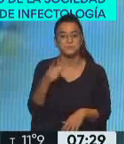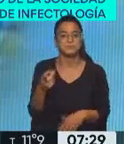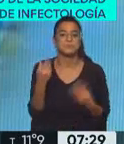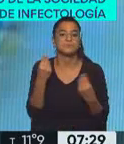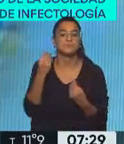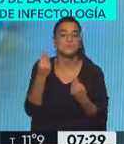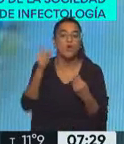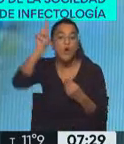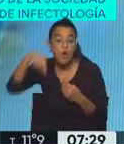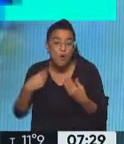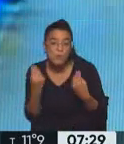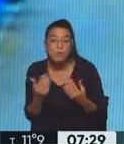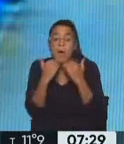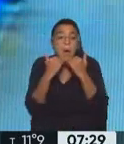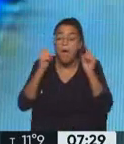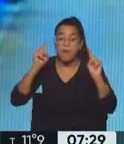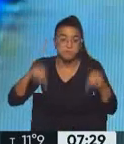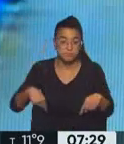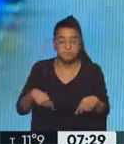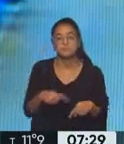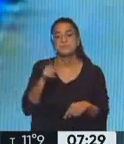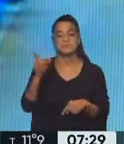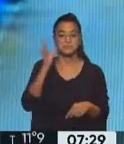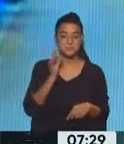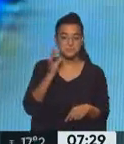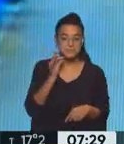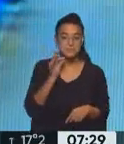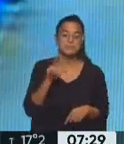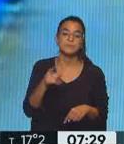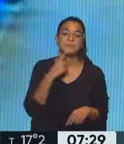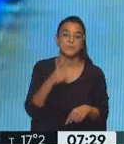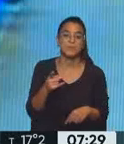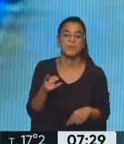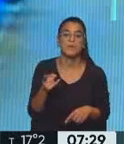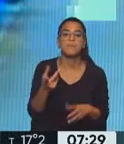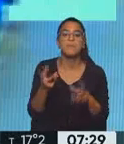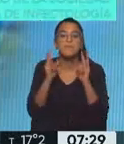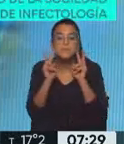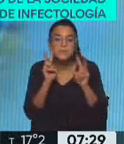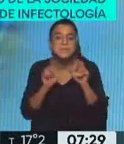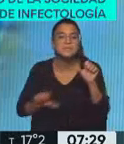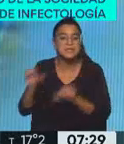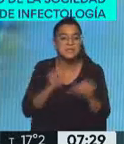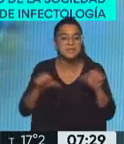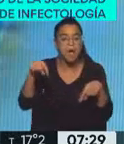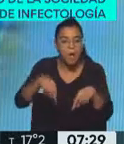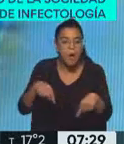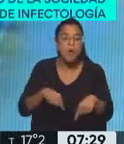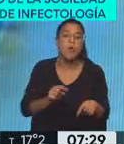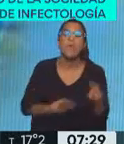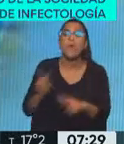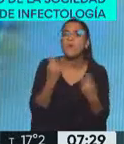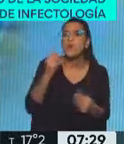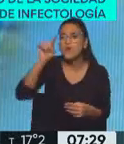es decir su origen se desconoce y es algo que está digamos bajo la mirada de la ciencia en este momento buscando la